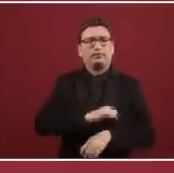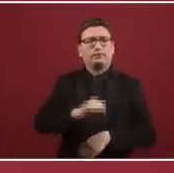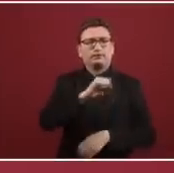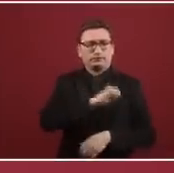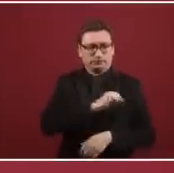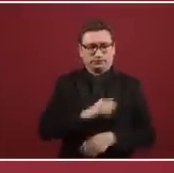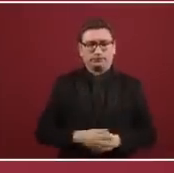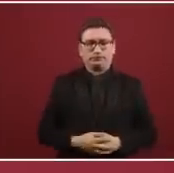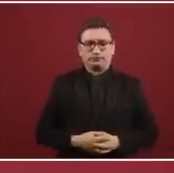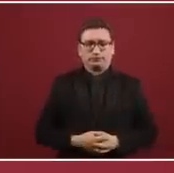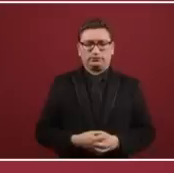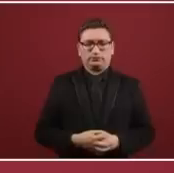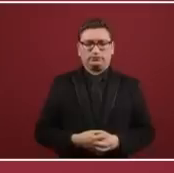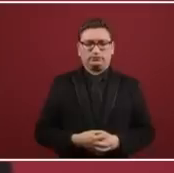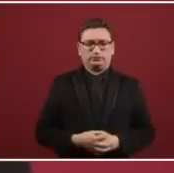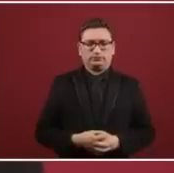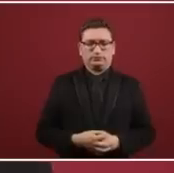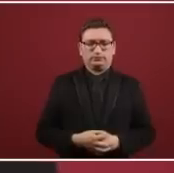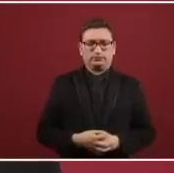creó